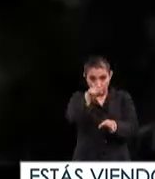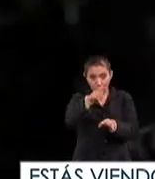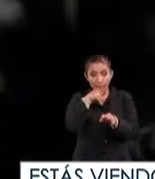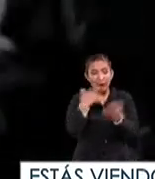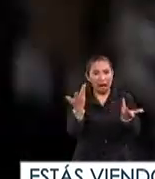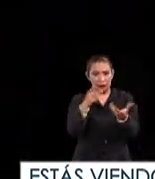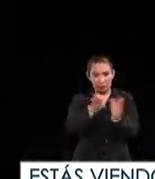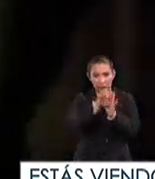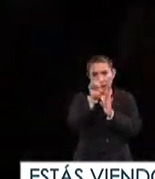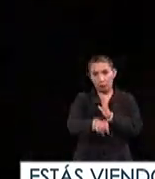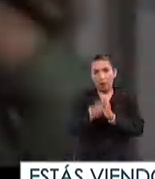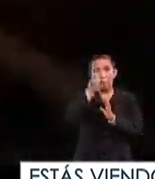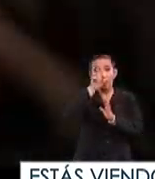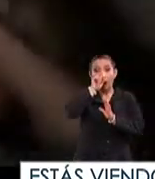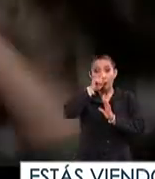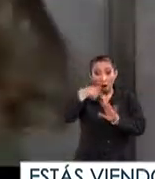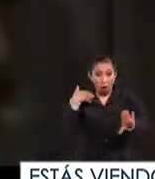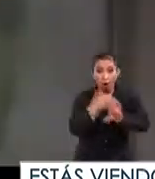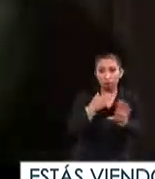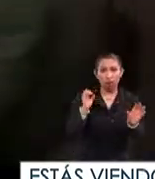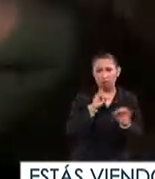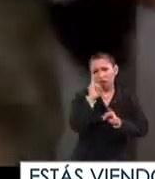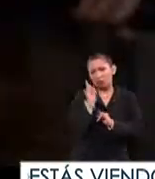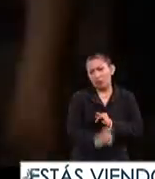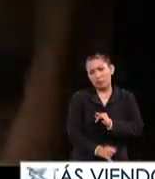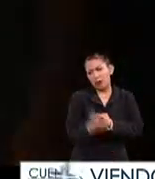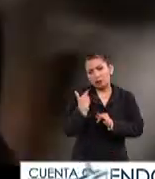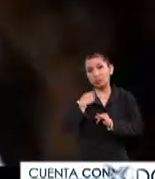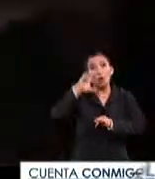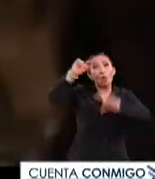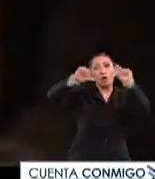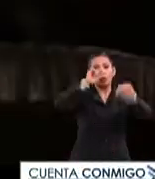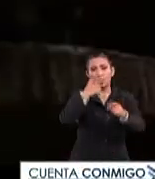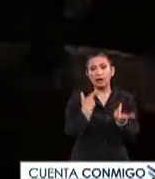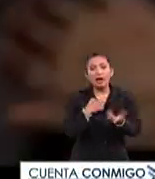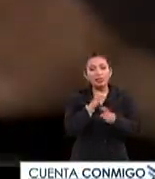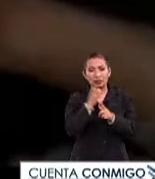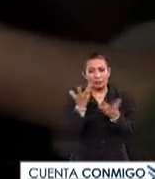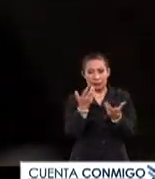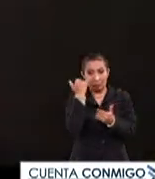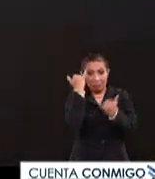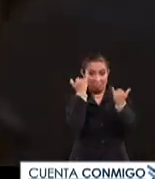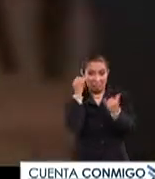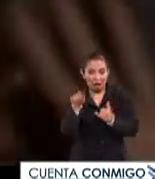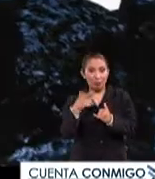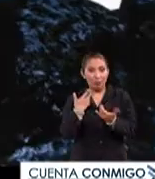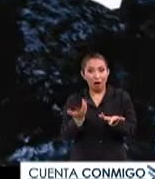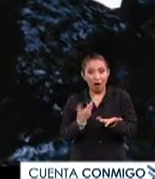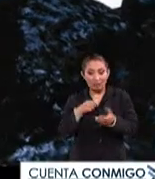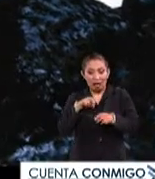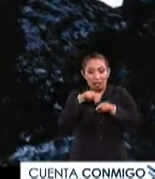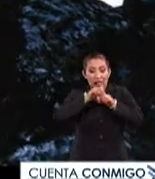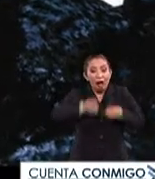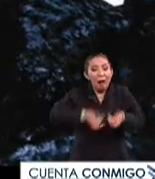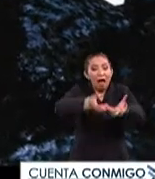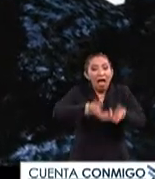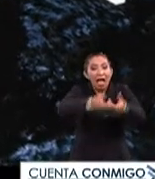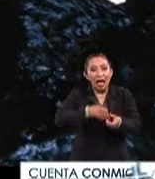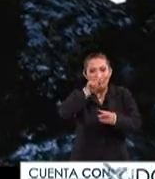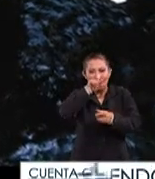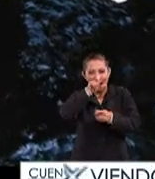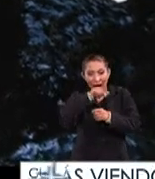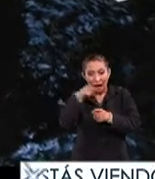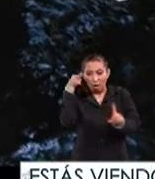que hacían, porque pues los pájaros en realidad no te atacan, ¿no? No. Entonces lo que dicen que hasta se subían en una escalera para aventarle los